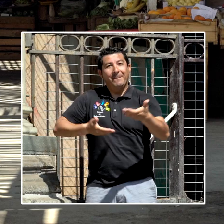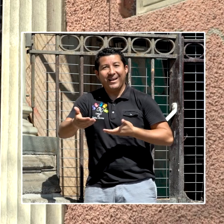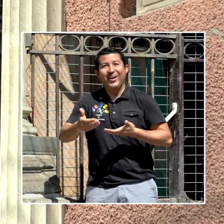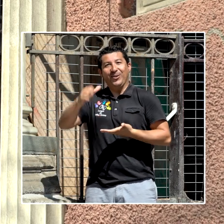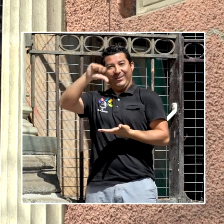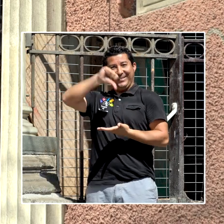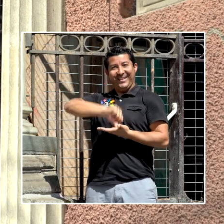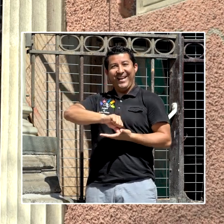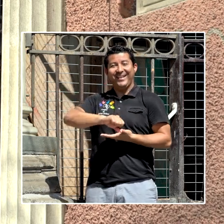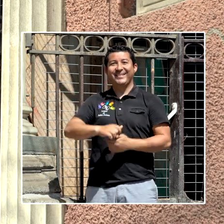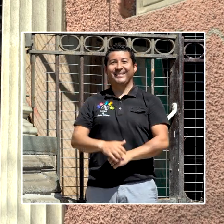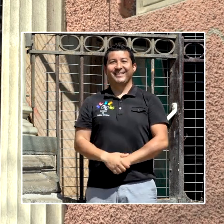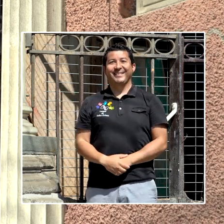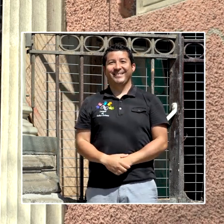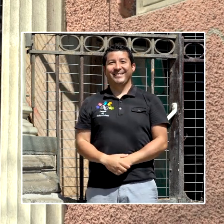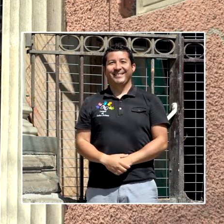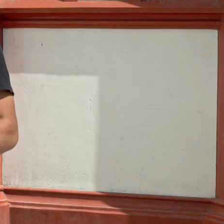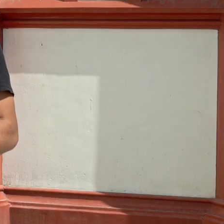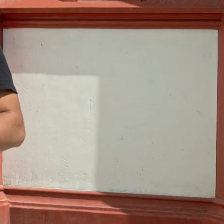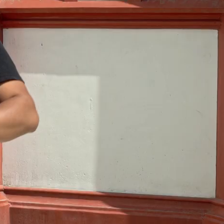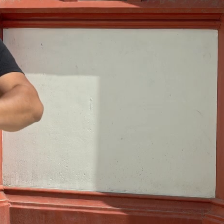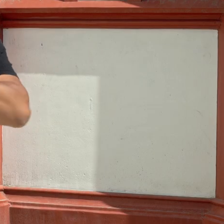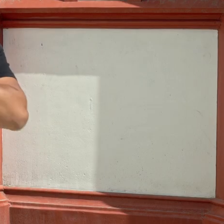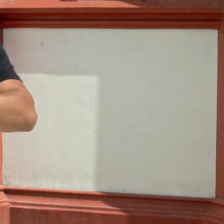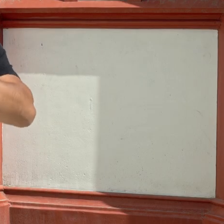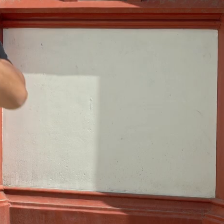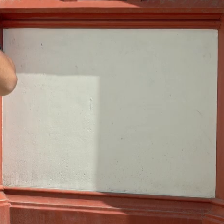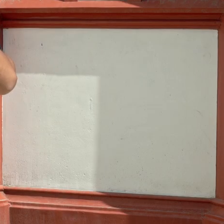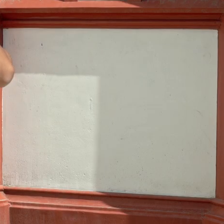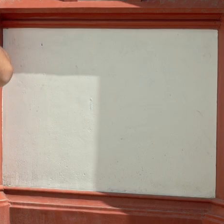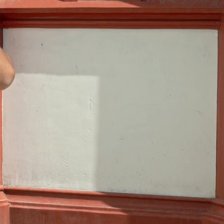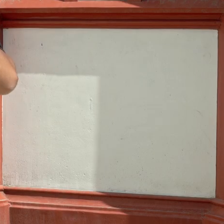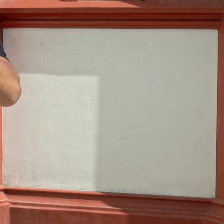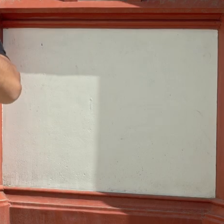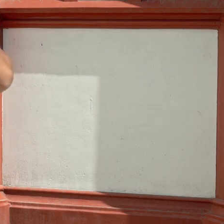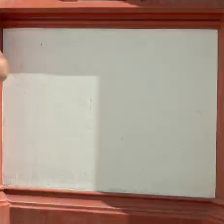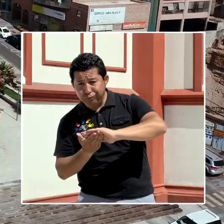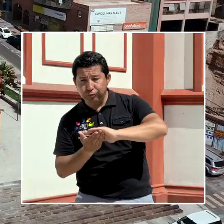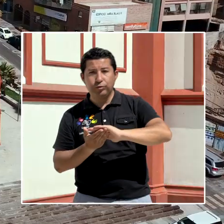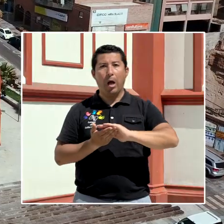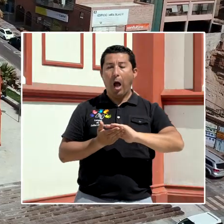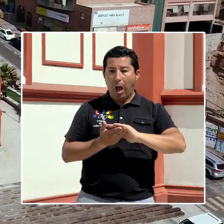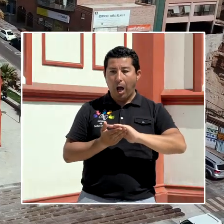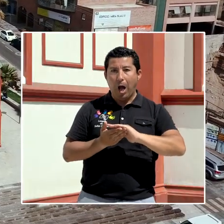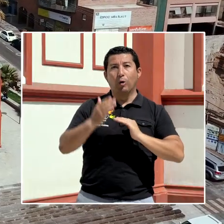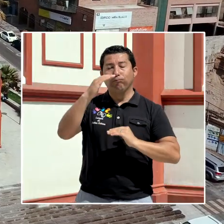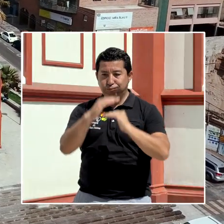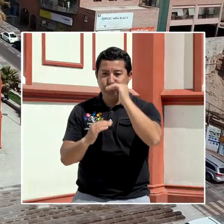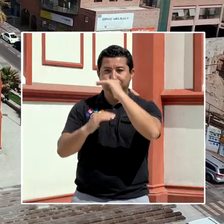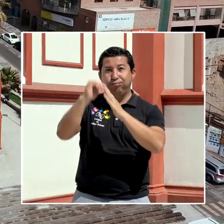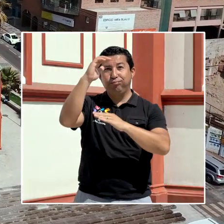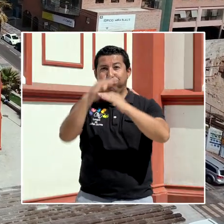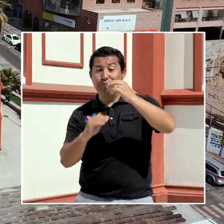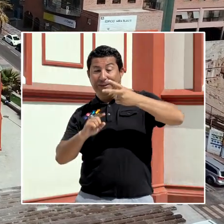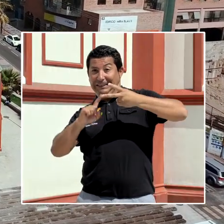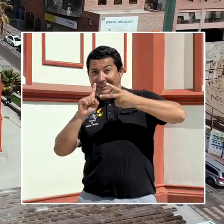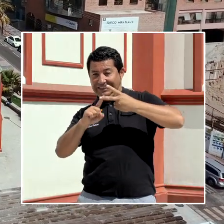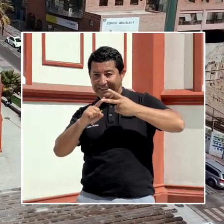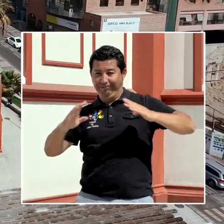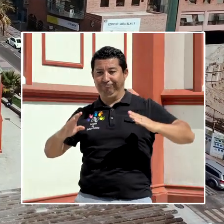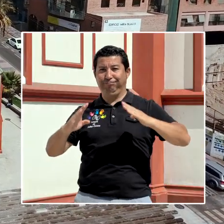instalados en el mercado central otra obra a realizarse fue la catedral de san marcos